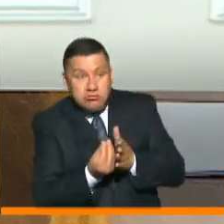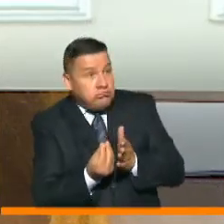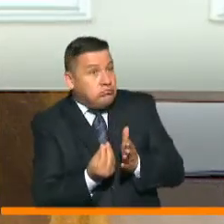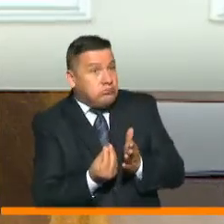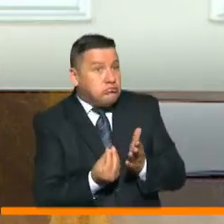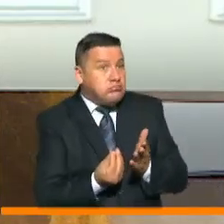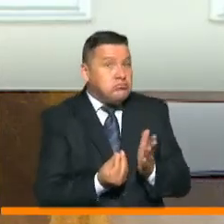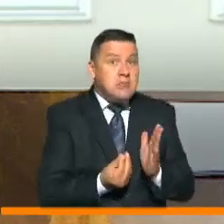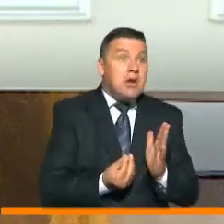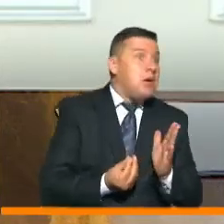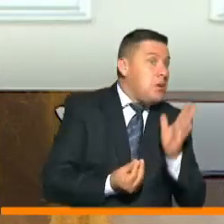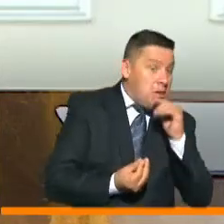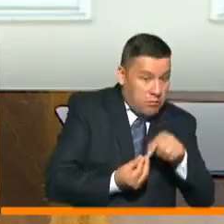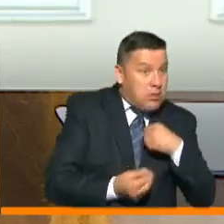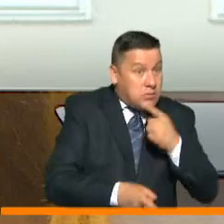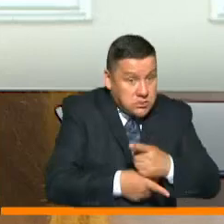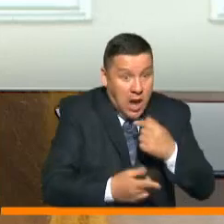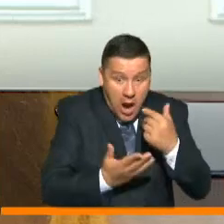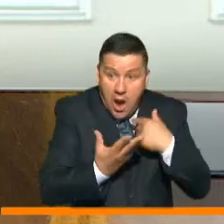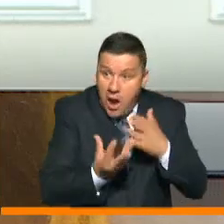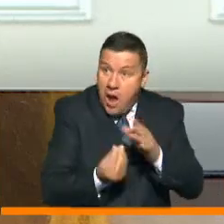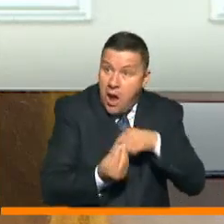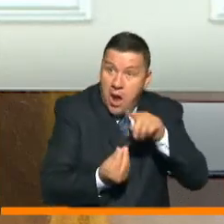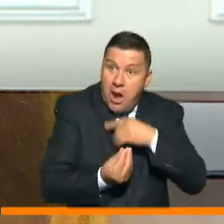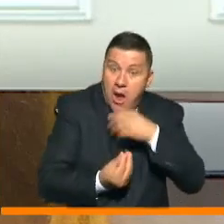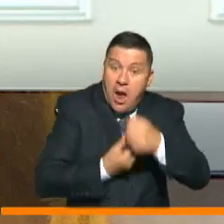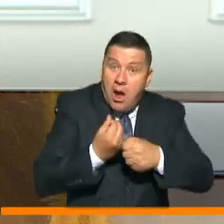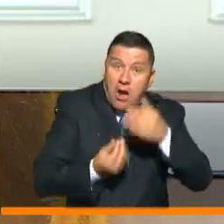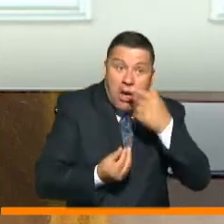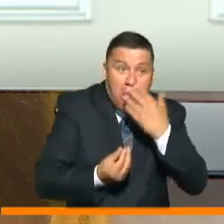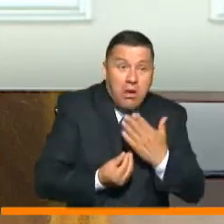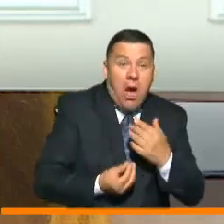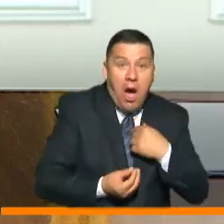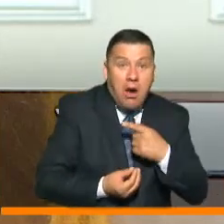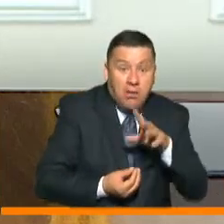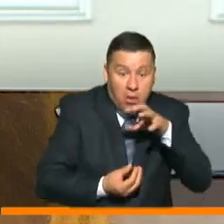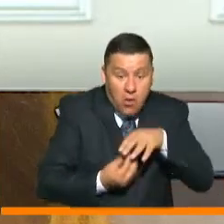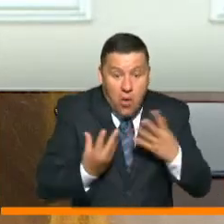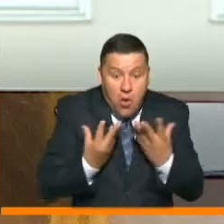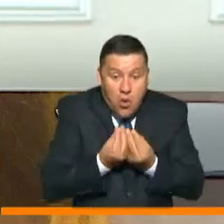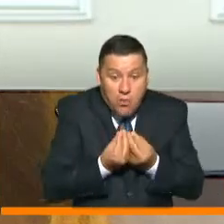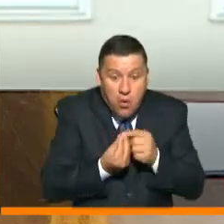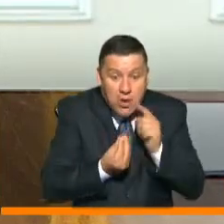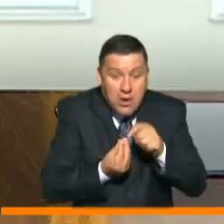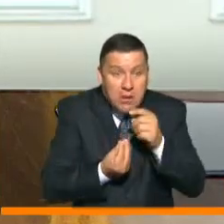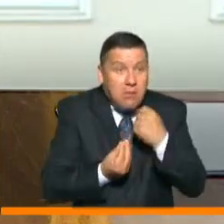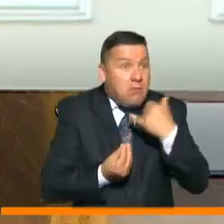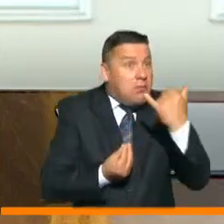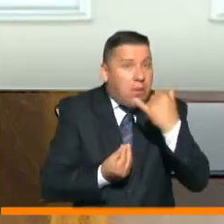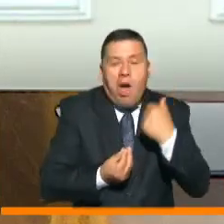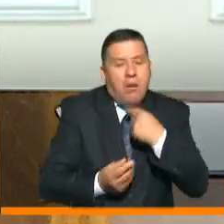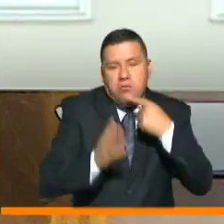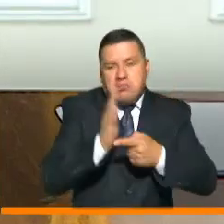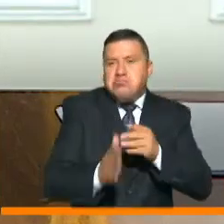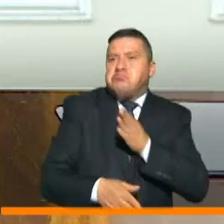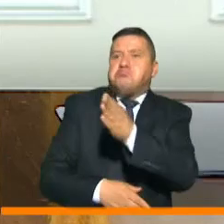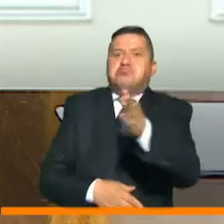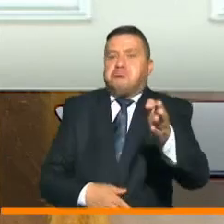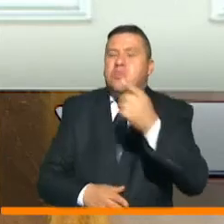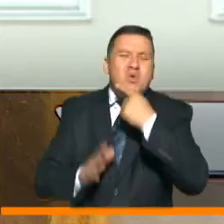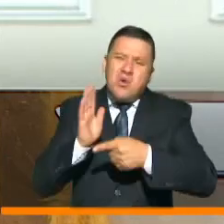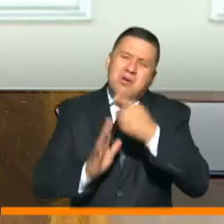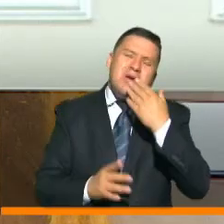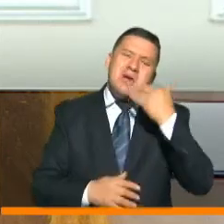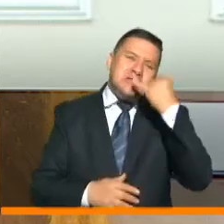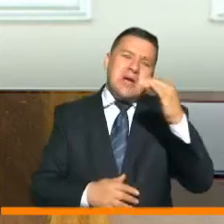vacunación espontánea, se puede acudir al centro. Pero lo más importante es, si está dentro del grupo etario y no lo han llamado, inmediatamente ponerse en contacto